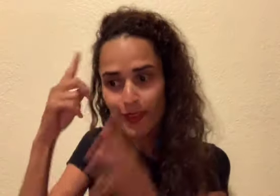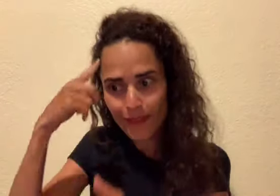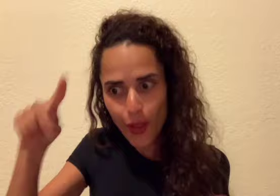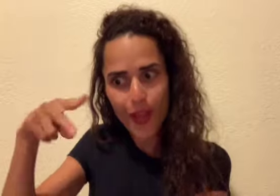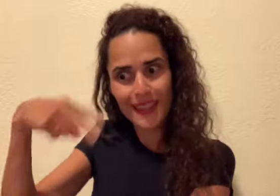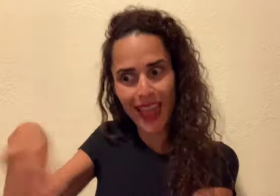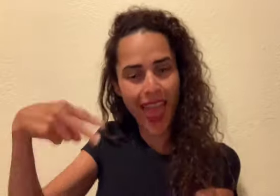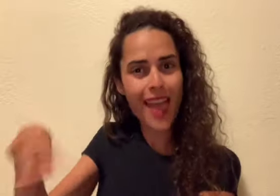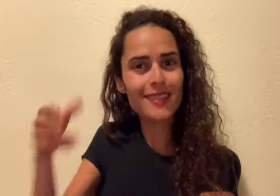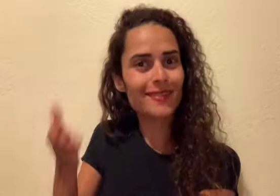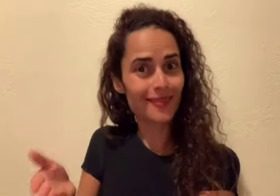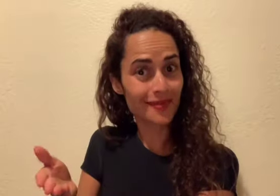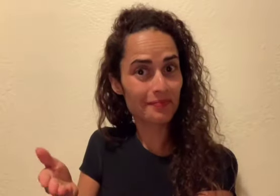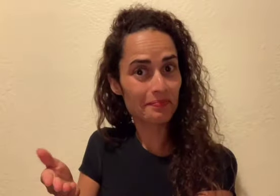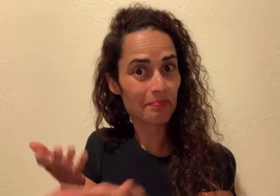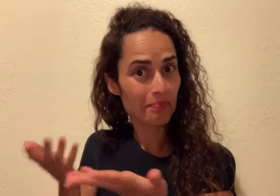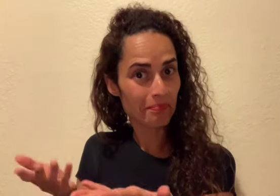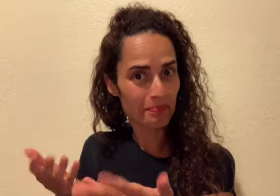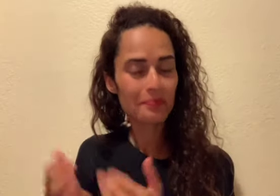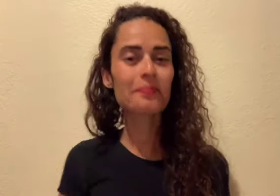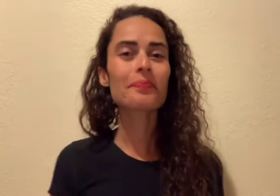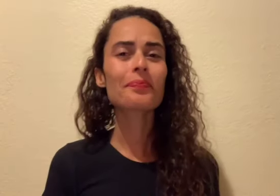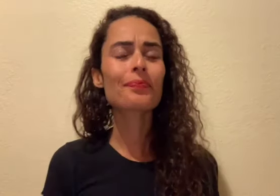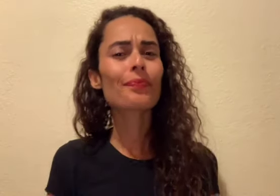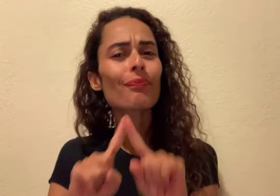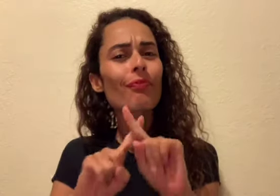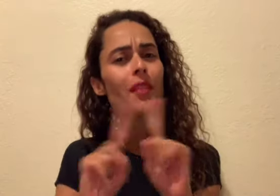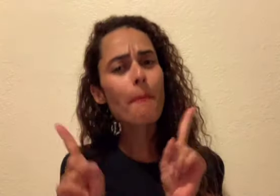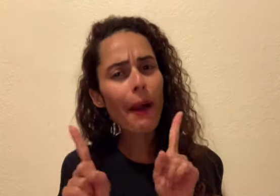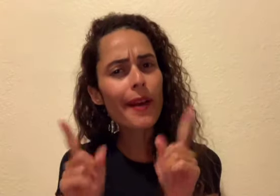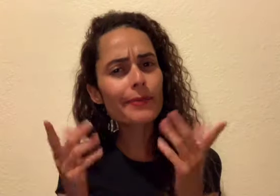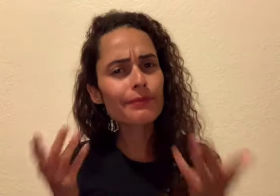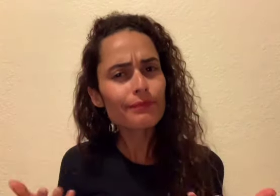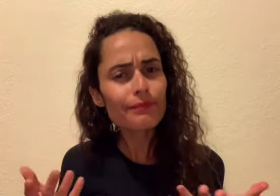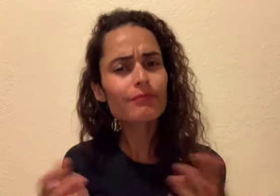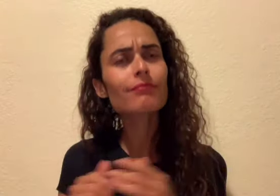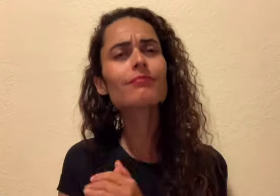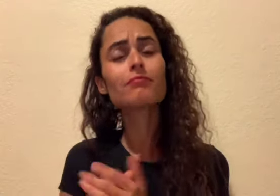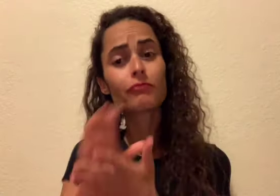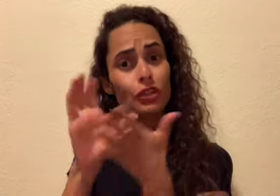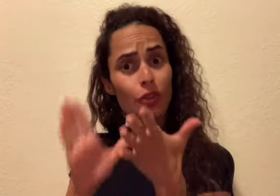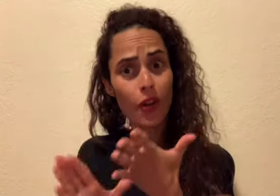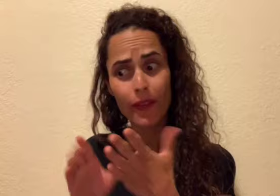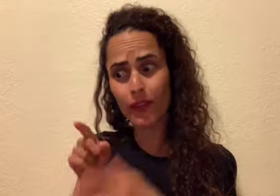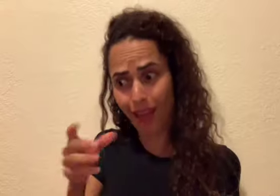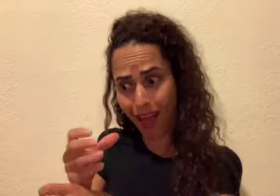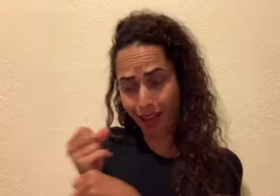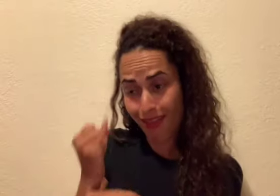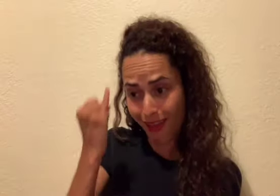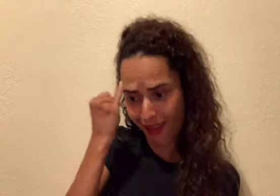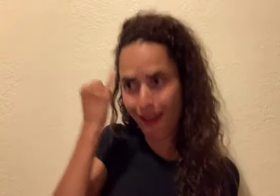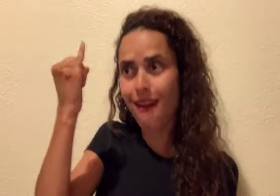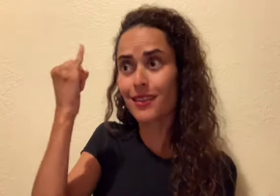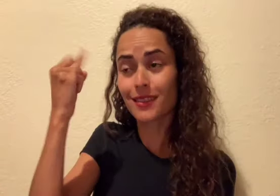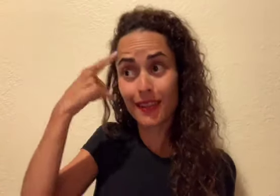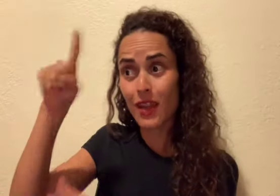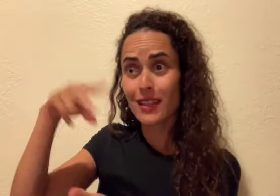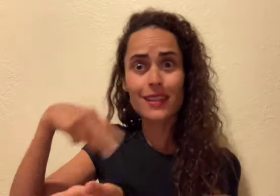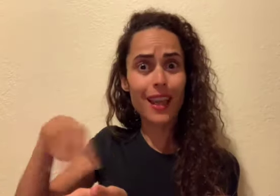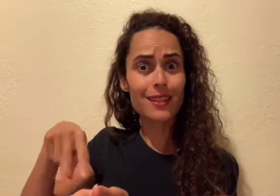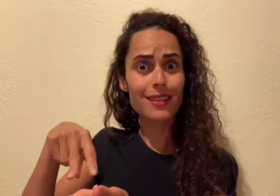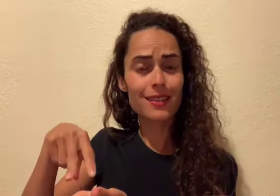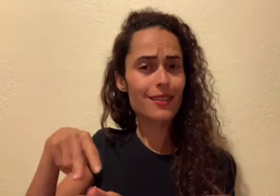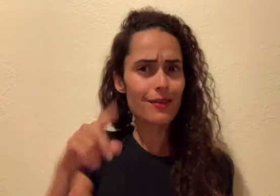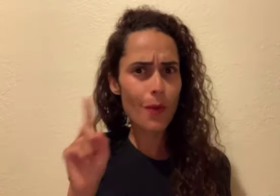inspiration for their artistic expression through dance. Today we will look at the way text, music, and the natural